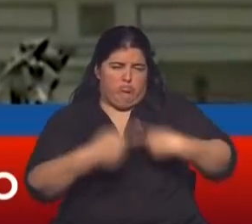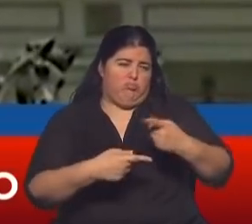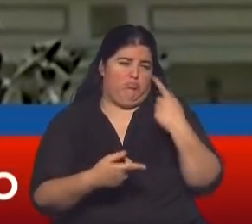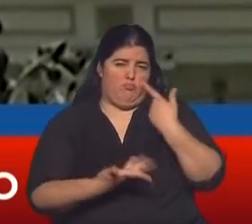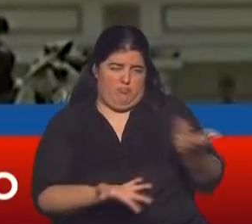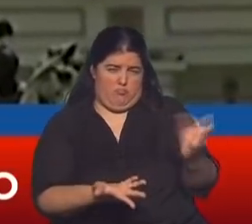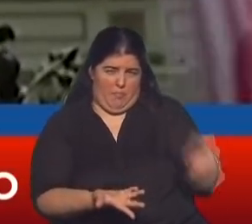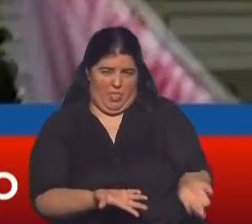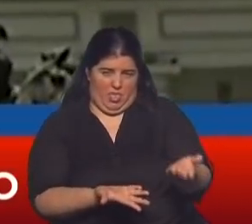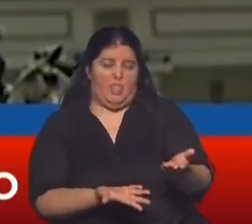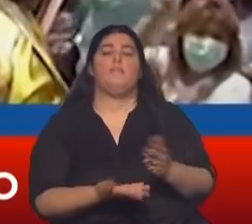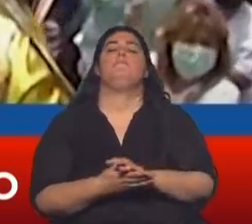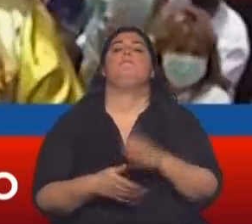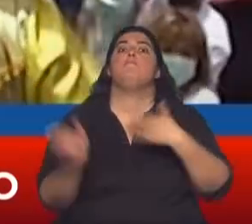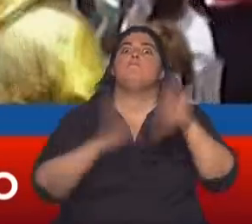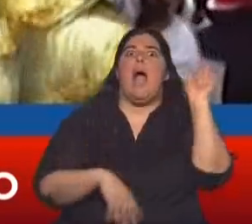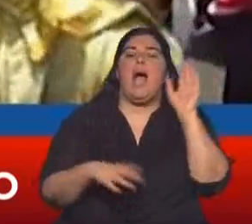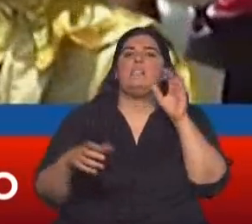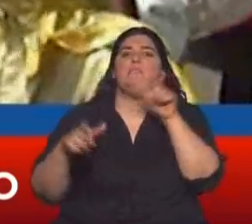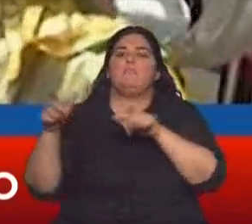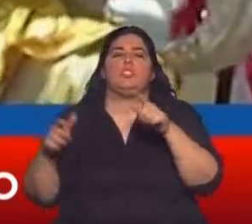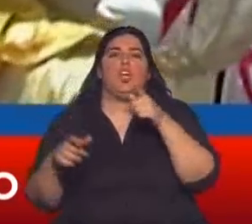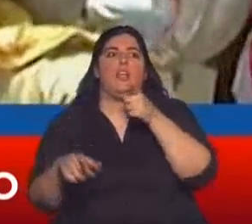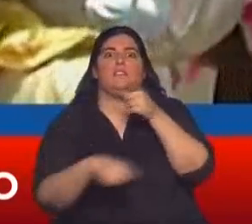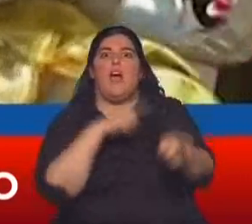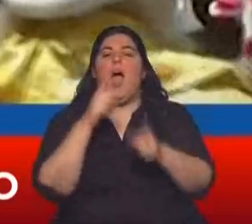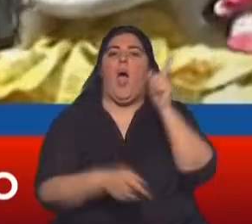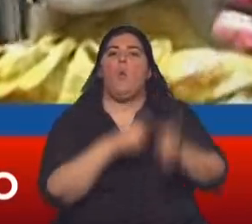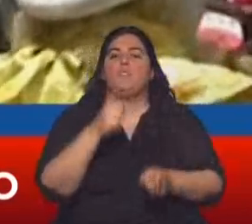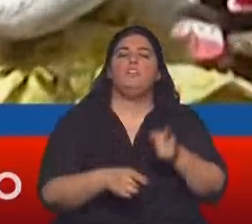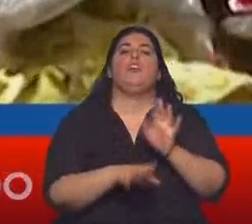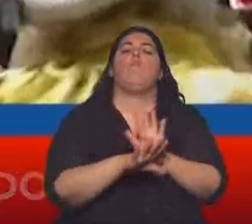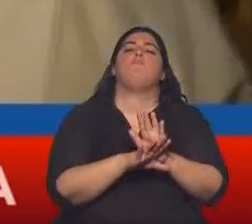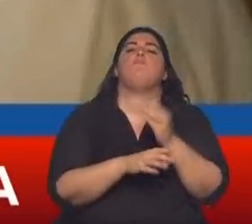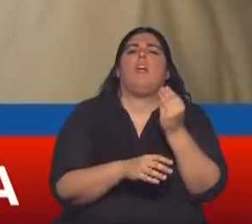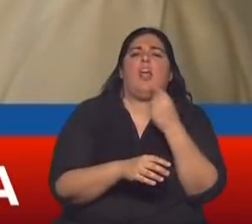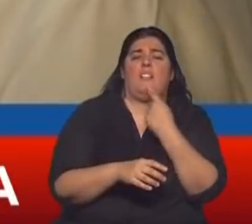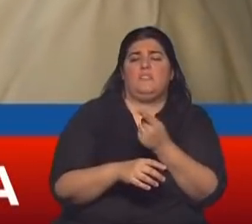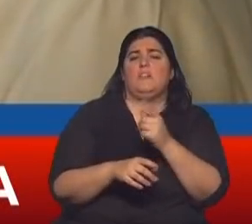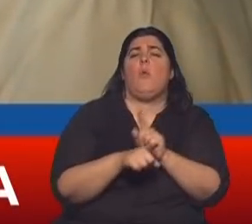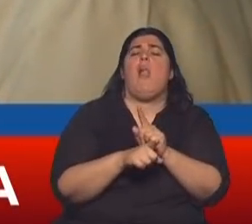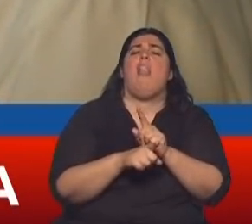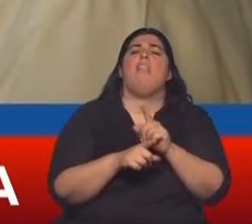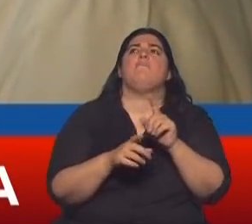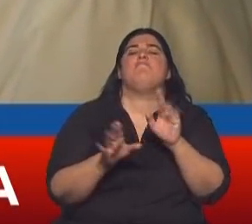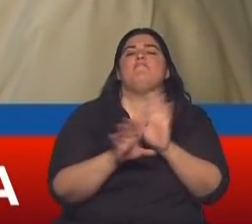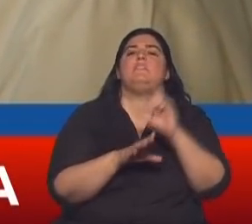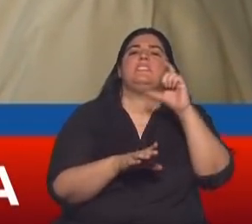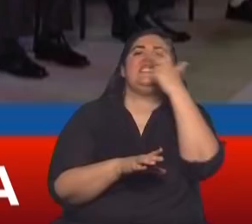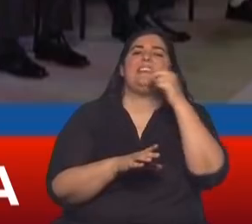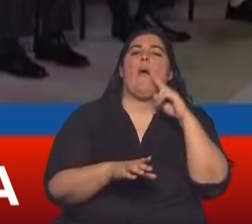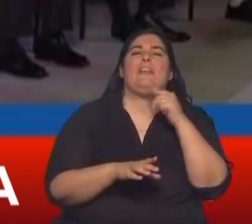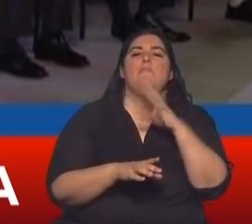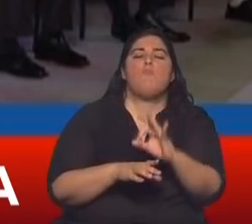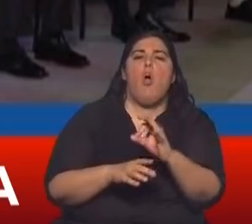la principal acusación que enfrenta es la de llevar adelante una política asociada a lo que se puede denominar chavismo en la región, con